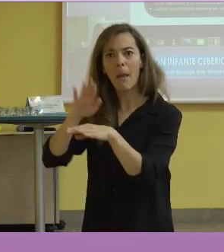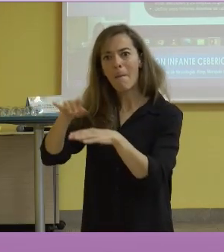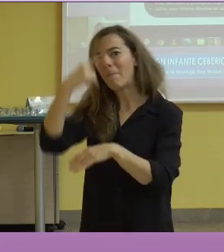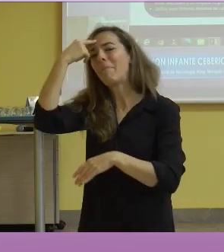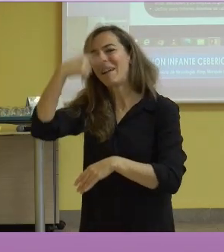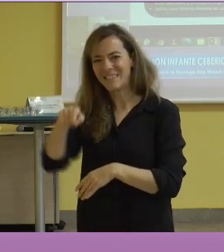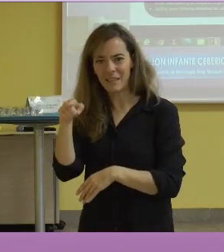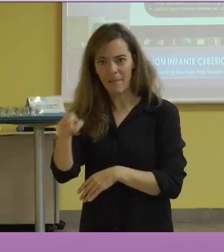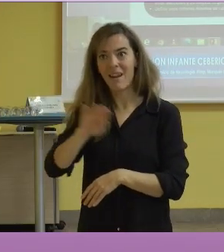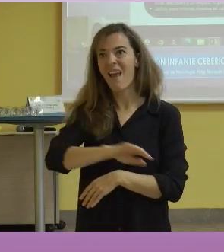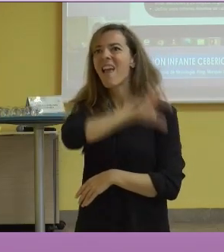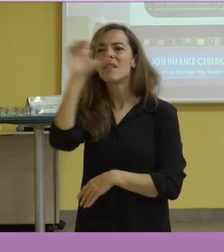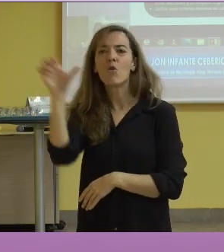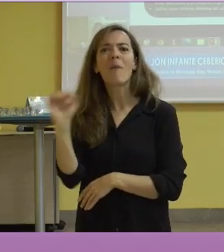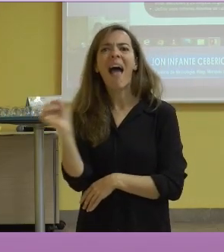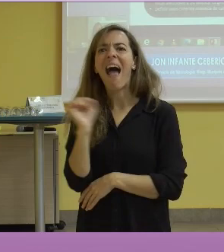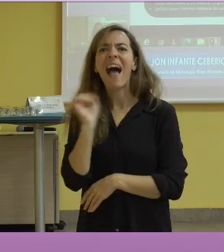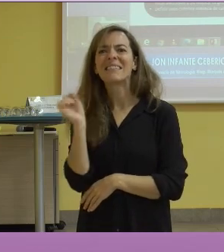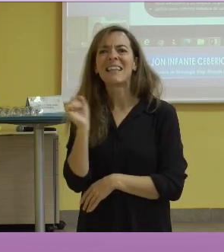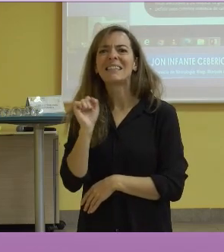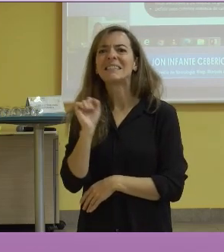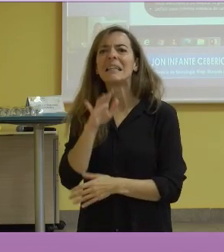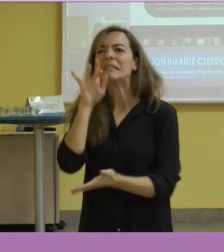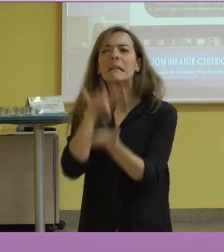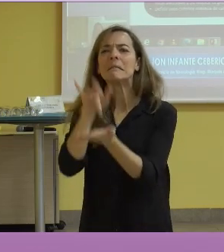en Europa. La página,